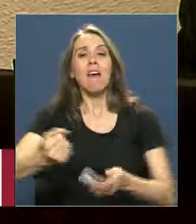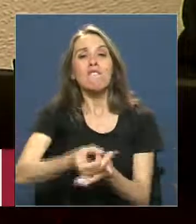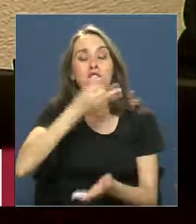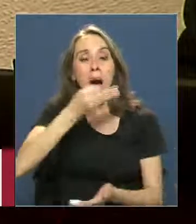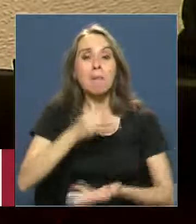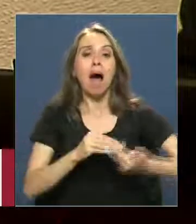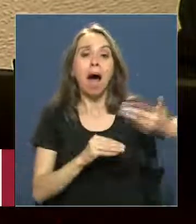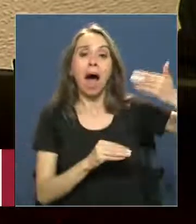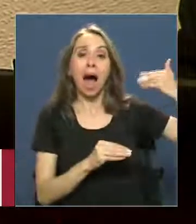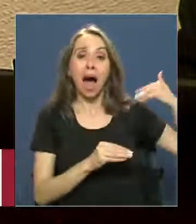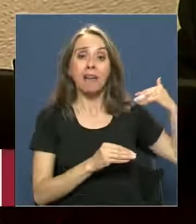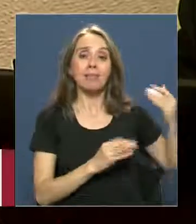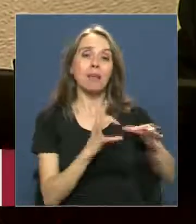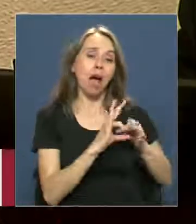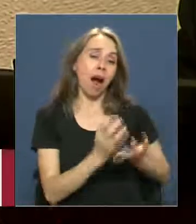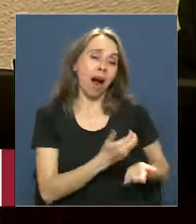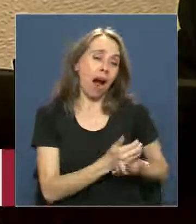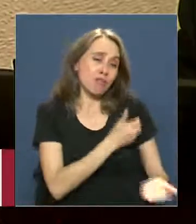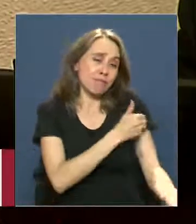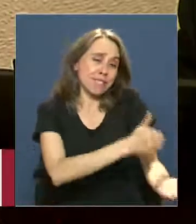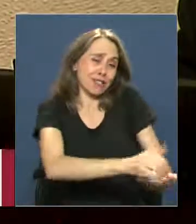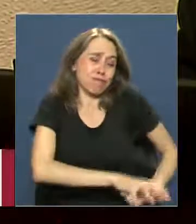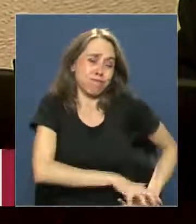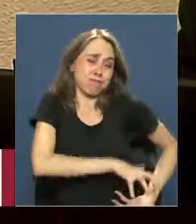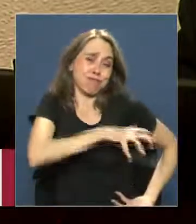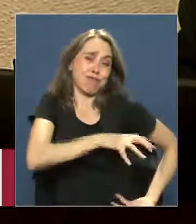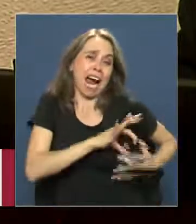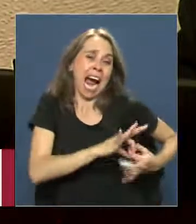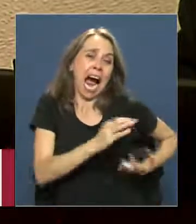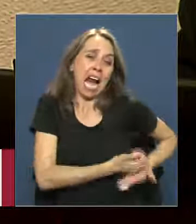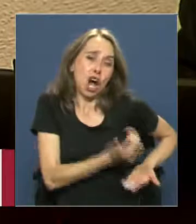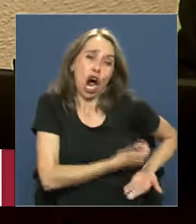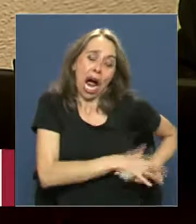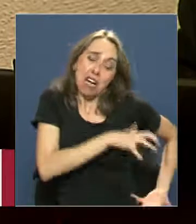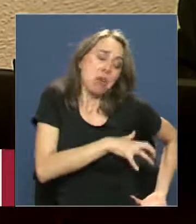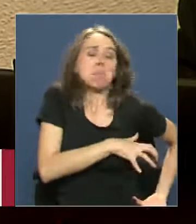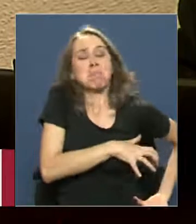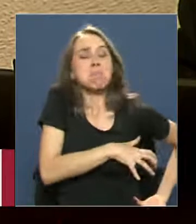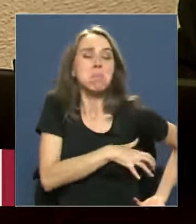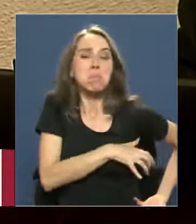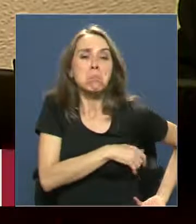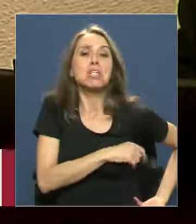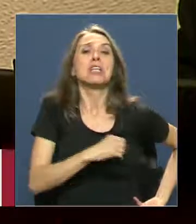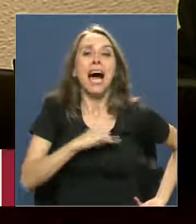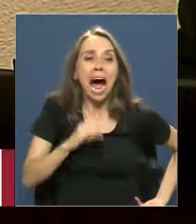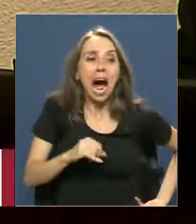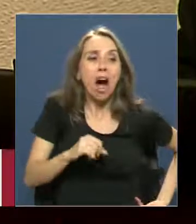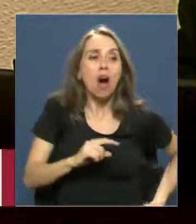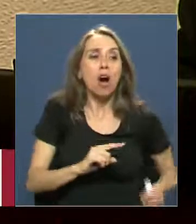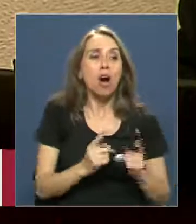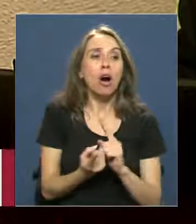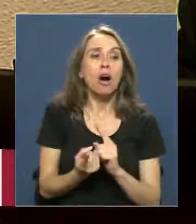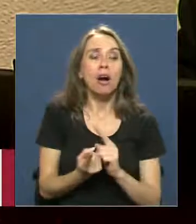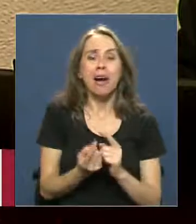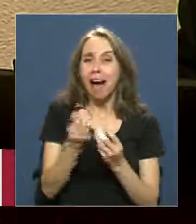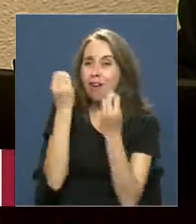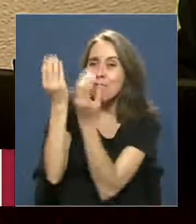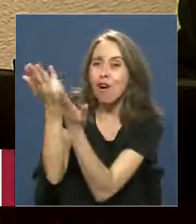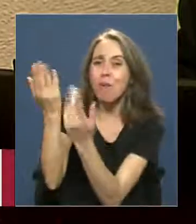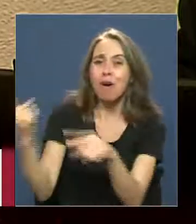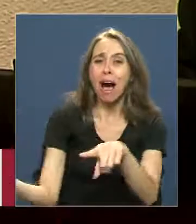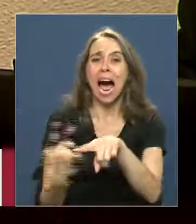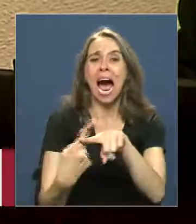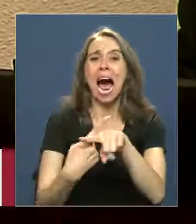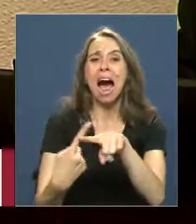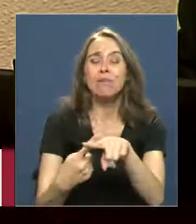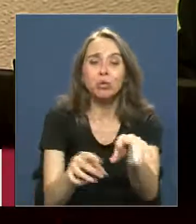haber tenido grandes utilidades, grandes ganancias, sino que siguen e incluso llegando a calificarse como miserables, abusando